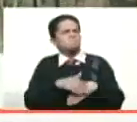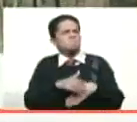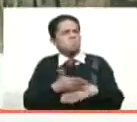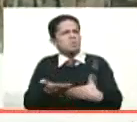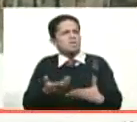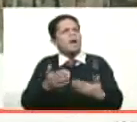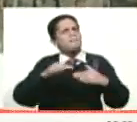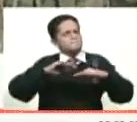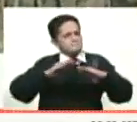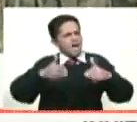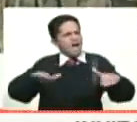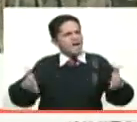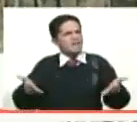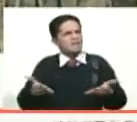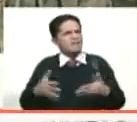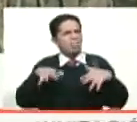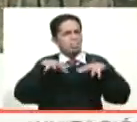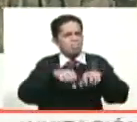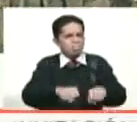mares.